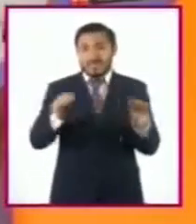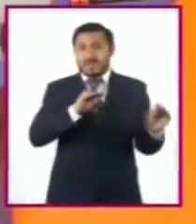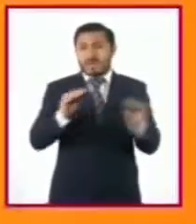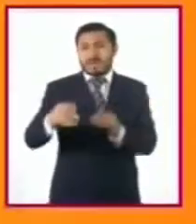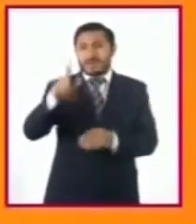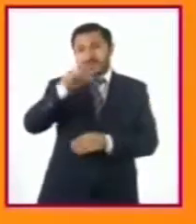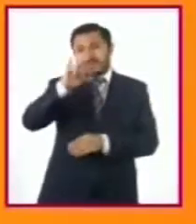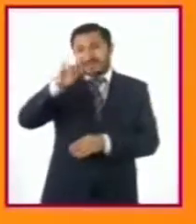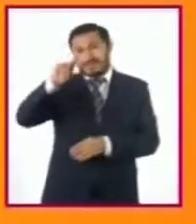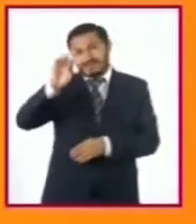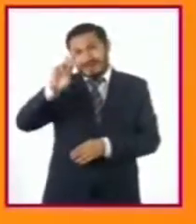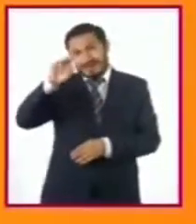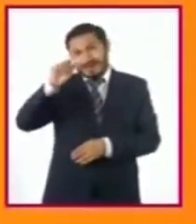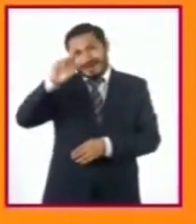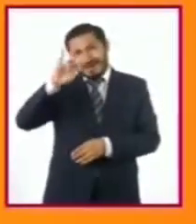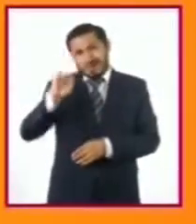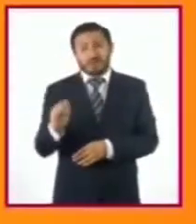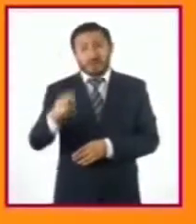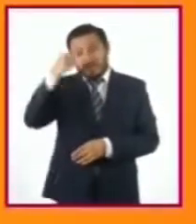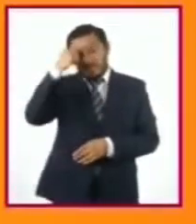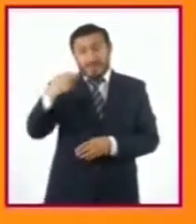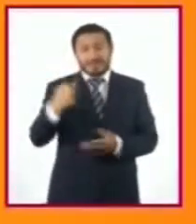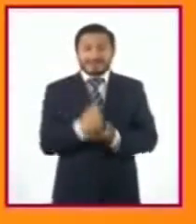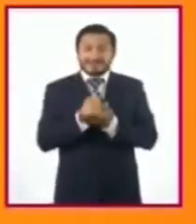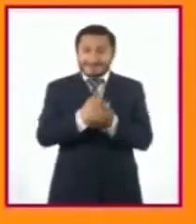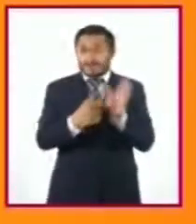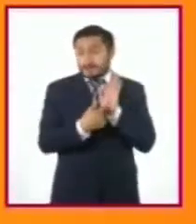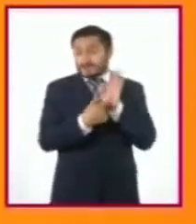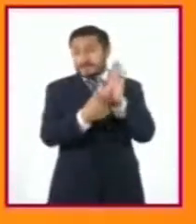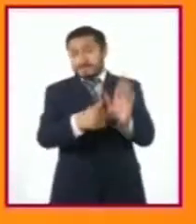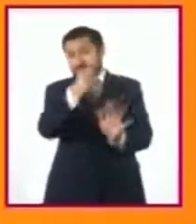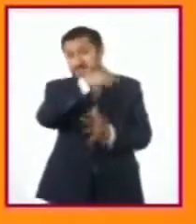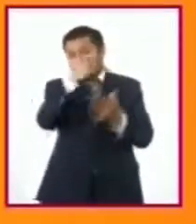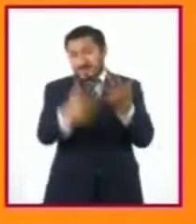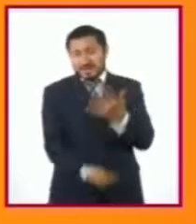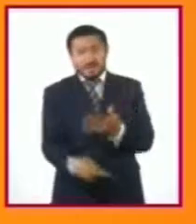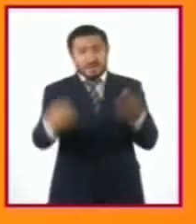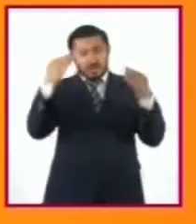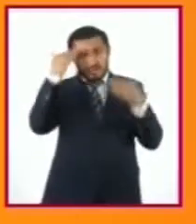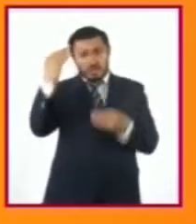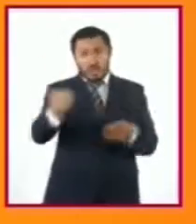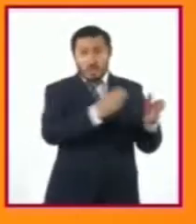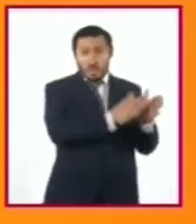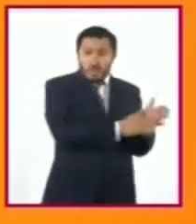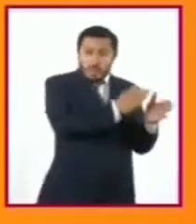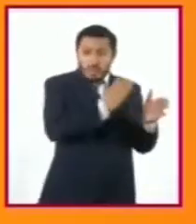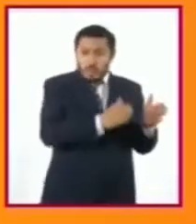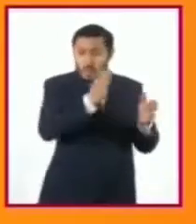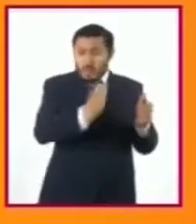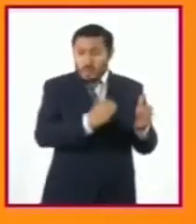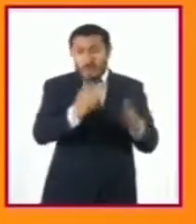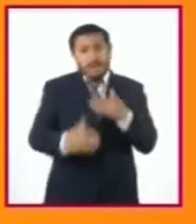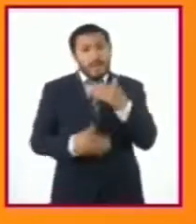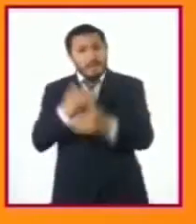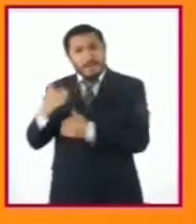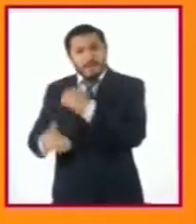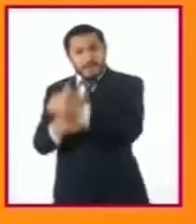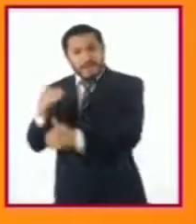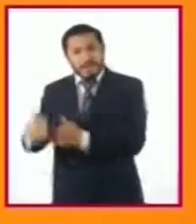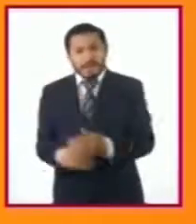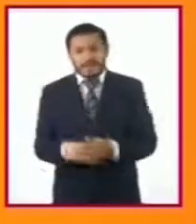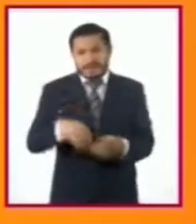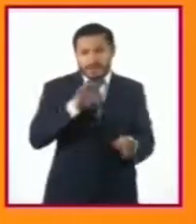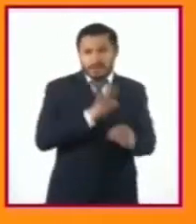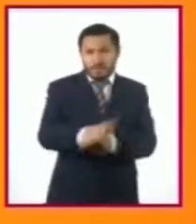literarios. Para ayudarme visualmente, les presentaré una línea del tiempo donde verán el nombre que reciben y los periodos que abarcó